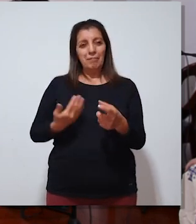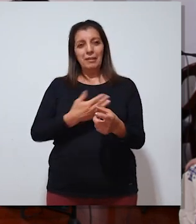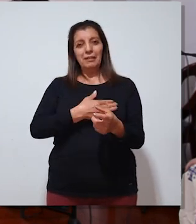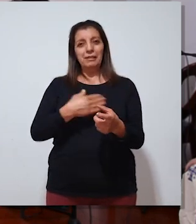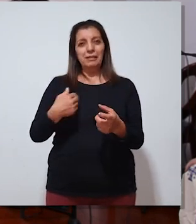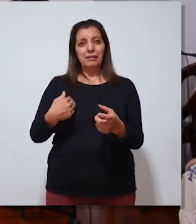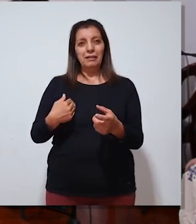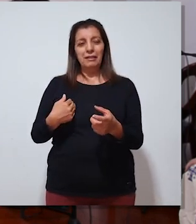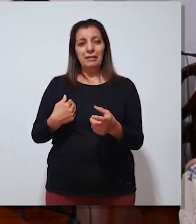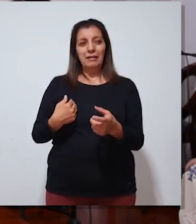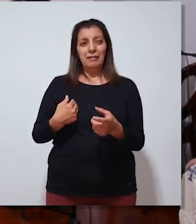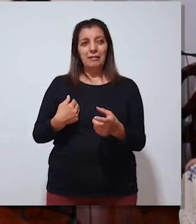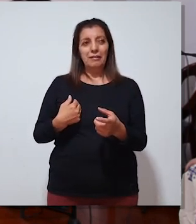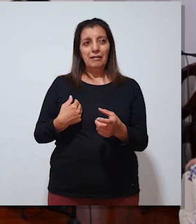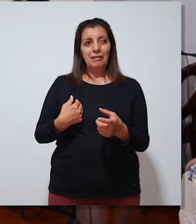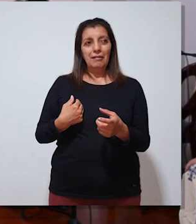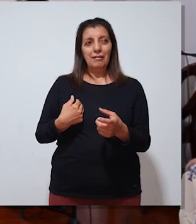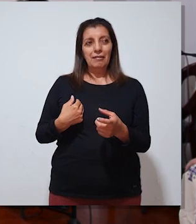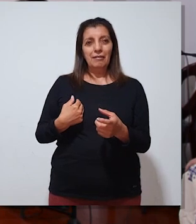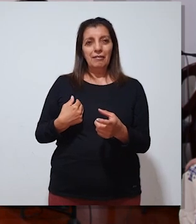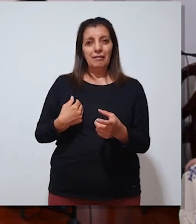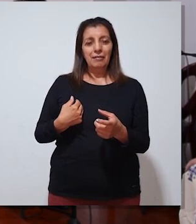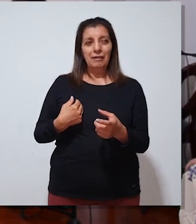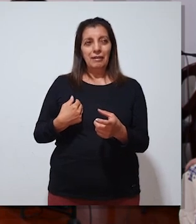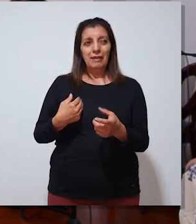porque haces tan nuestro al